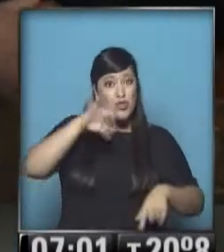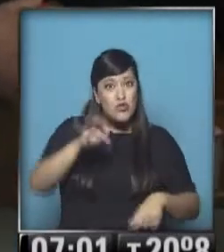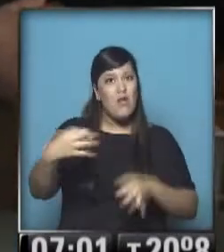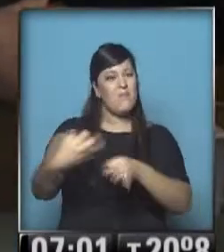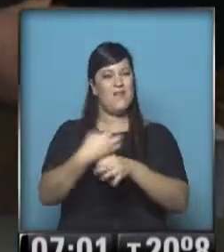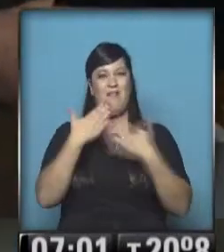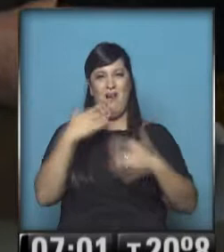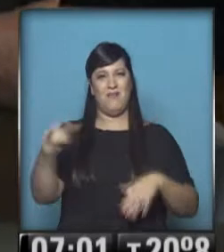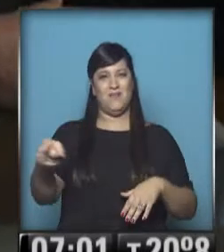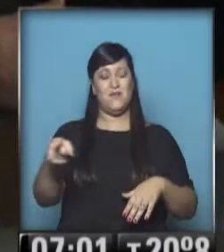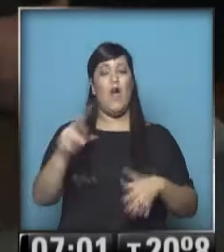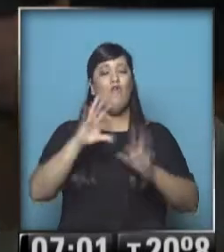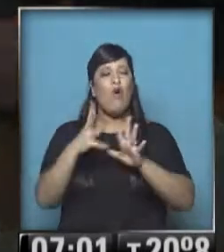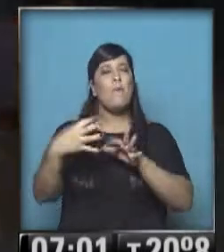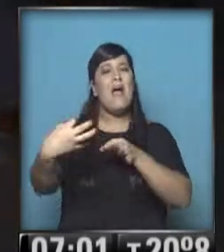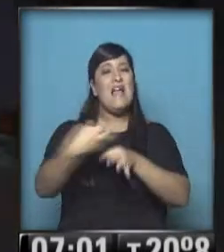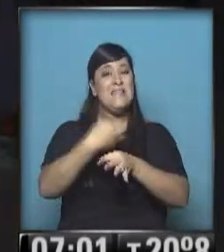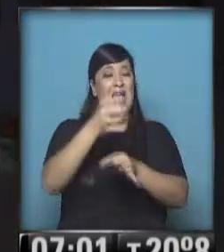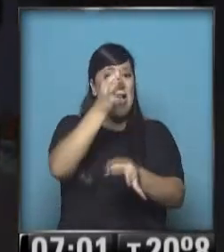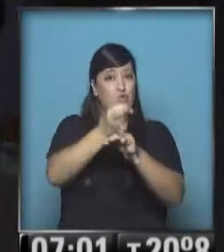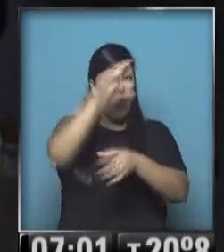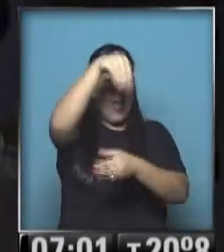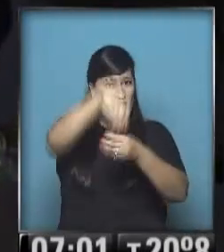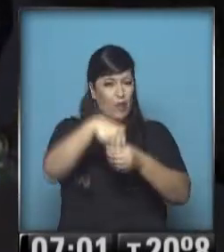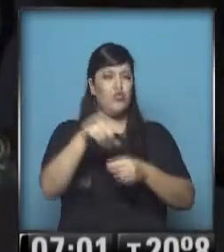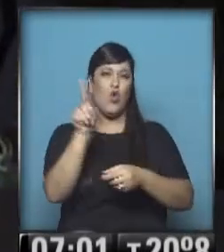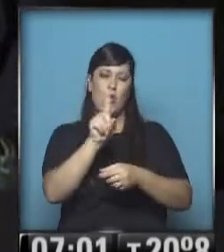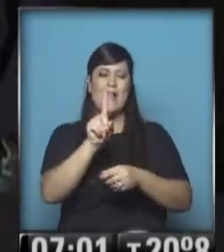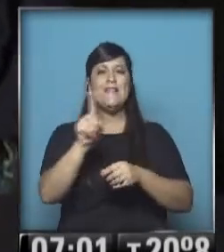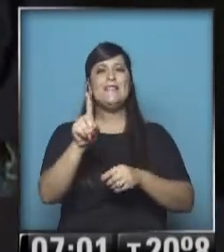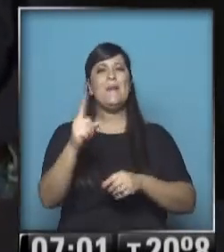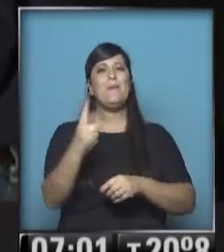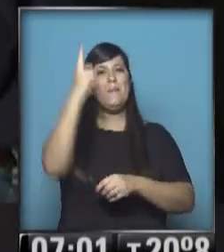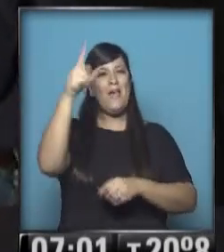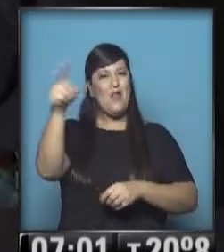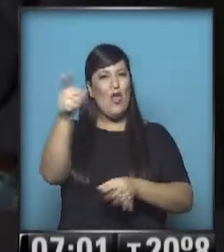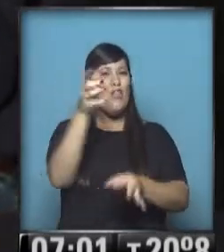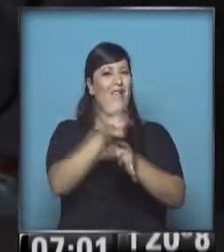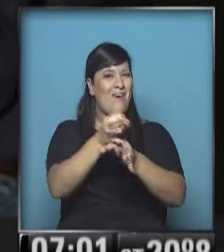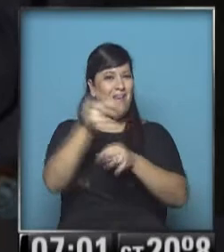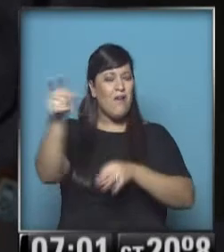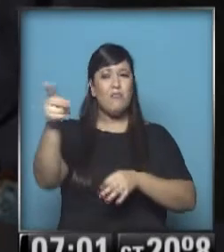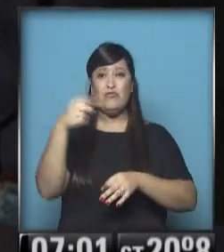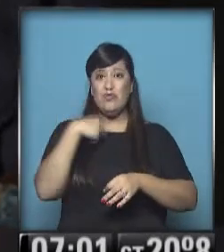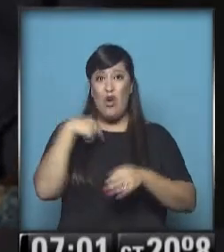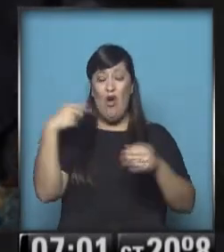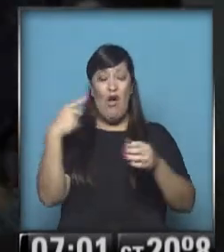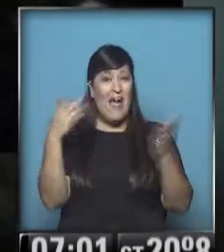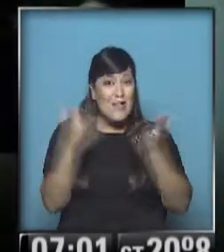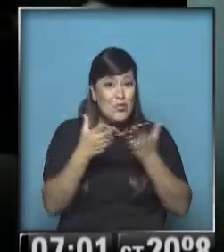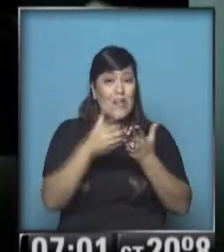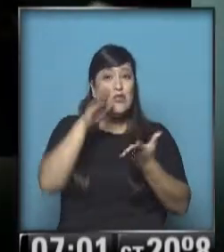enseñanza formal que tuve, porque no pasé de primero del liceo, fui un pésimo estudiante de